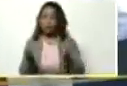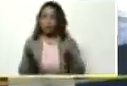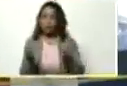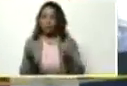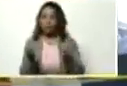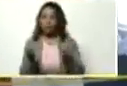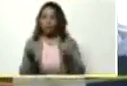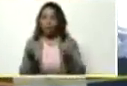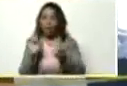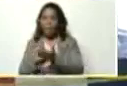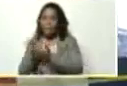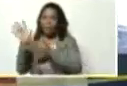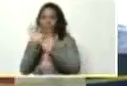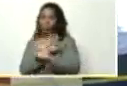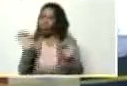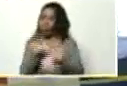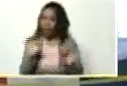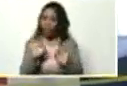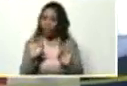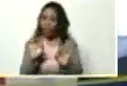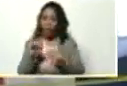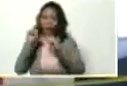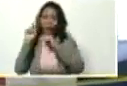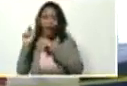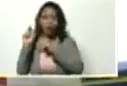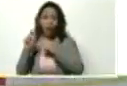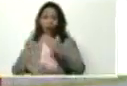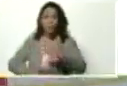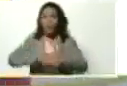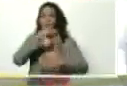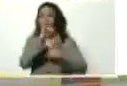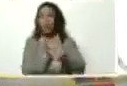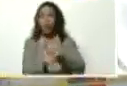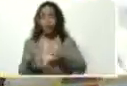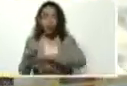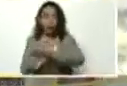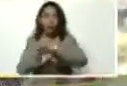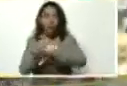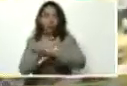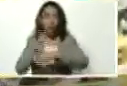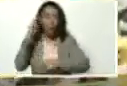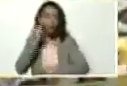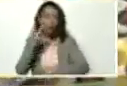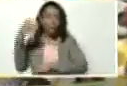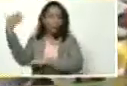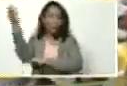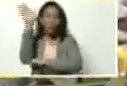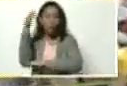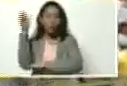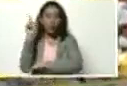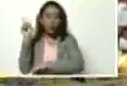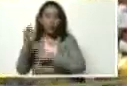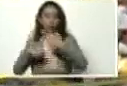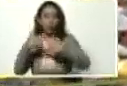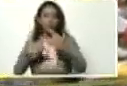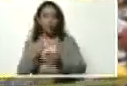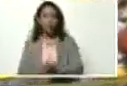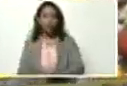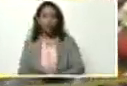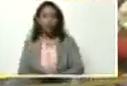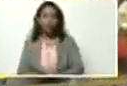sin exclusiones. Ha sido parte del proyecto del gobierno bolivariano bandera Aylis de Gabriela esta revolución. Rodríguez